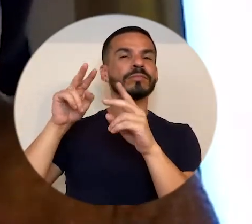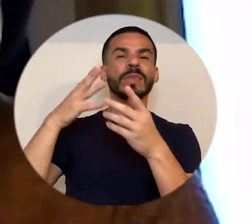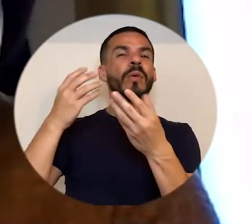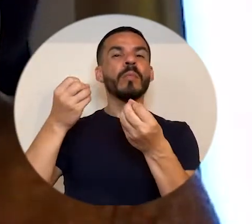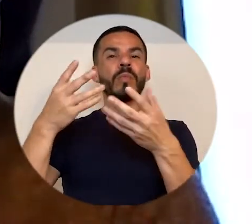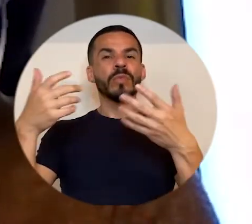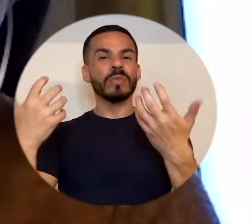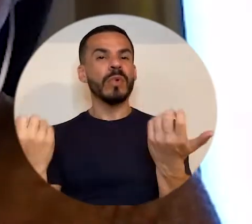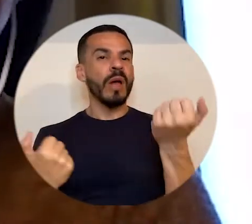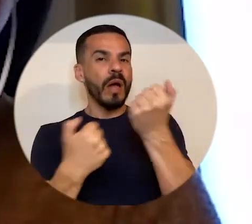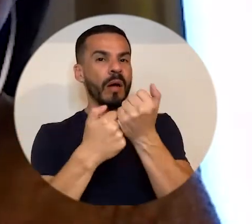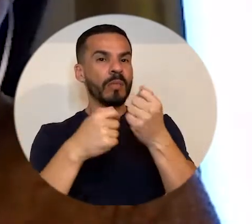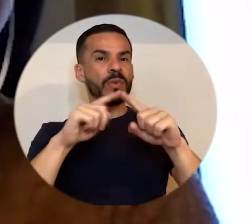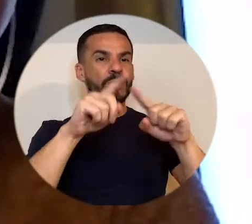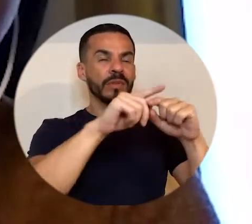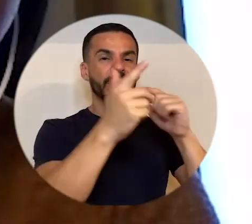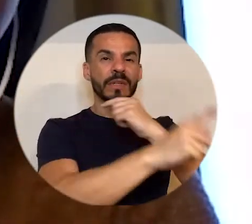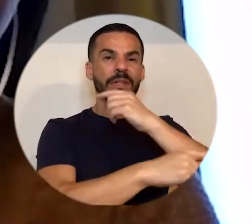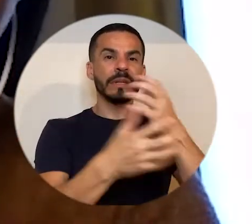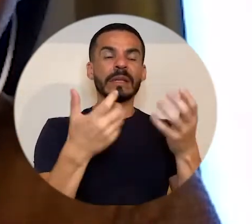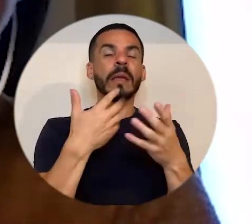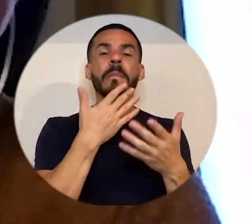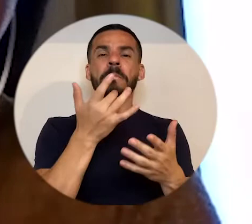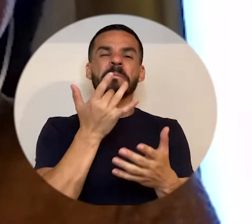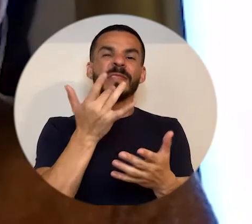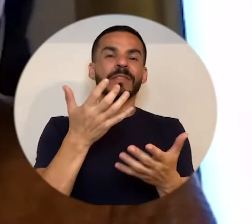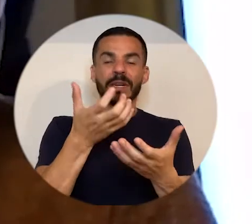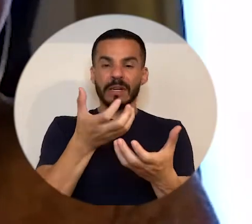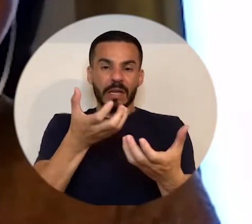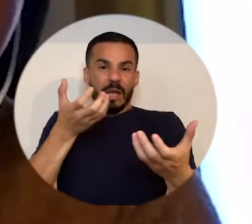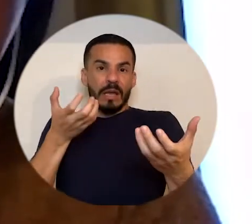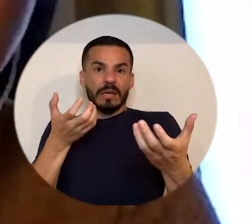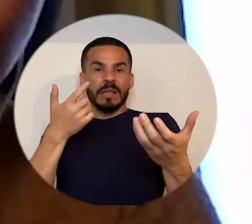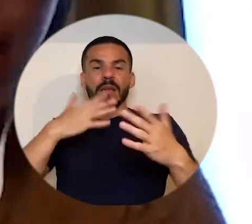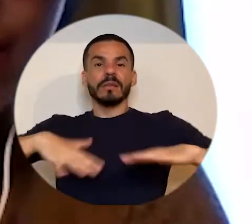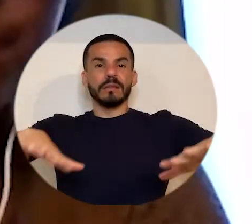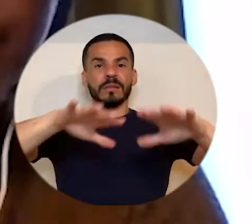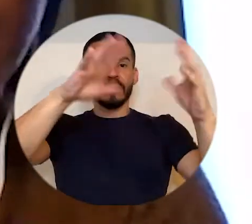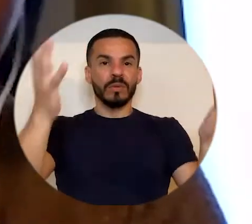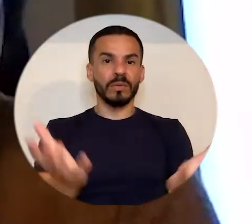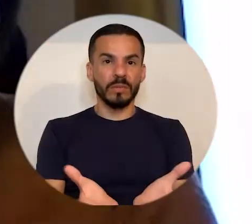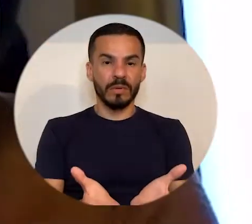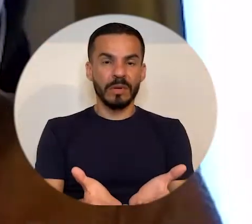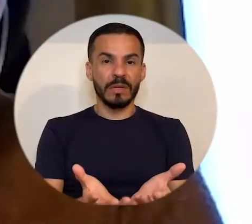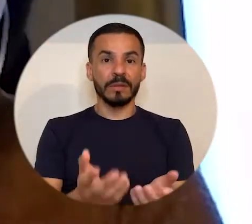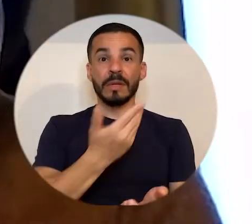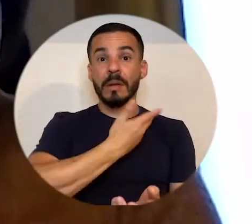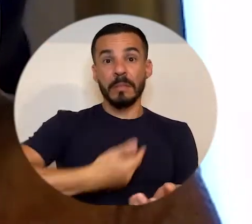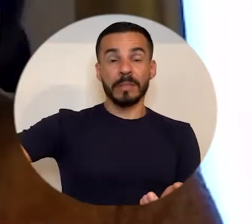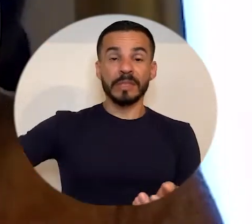escepticismo al multilateralismo y que optó por aislarse de la escena global. El presidente